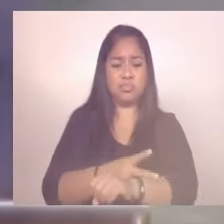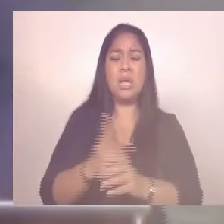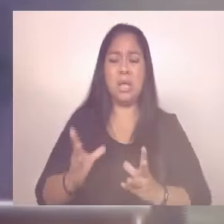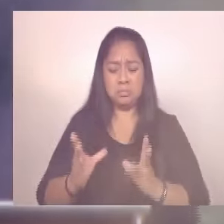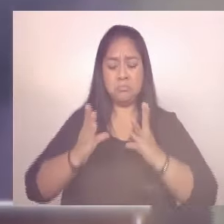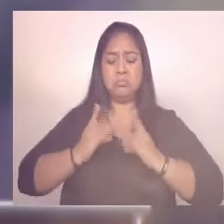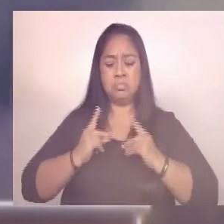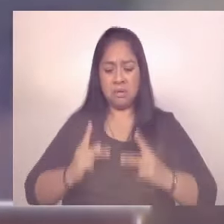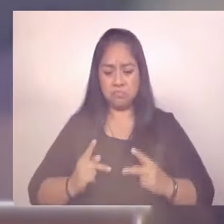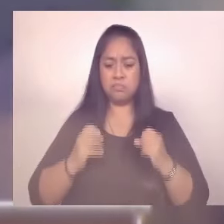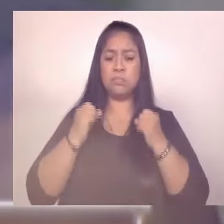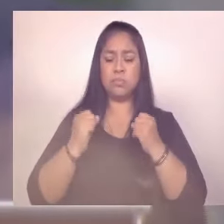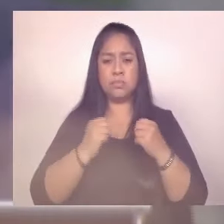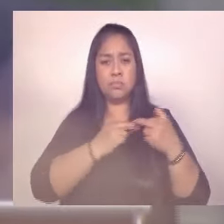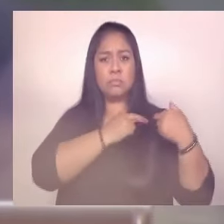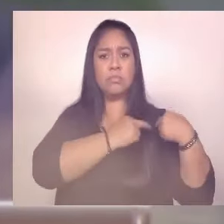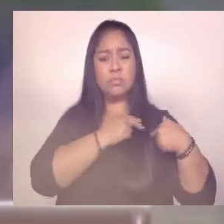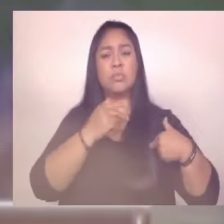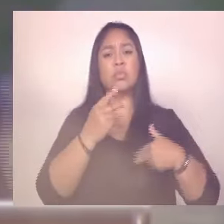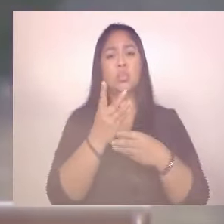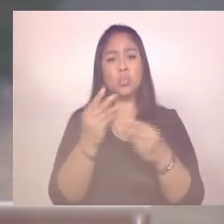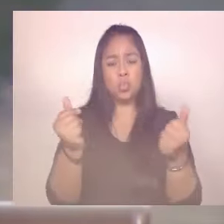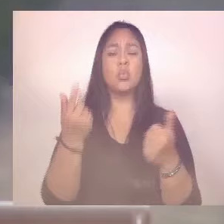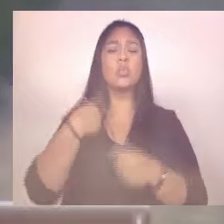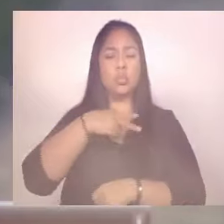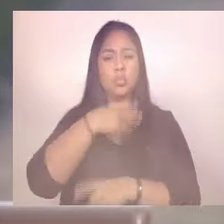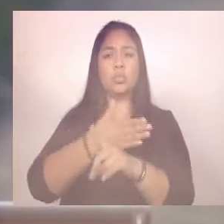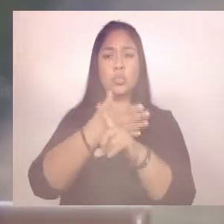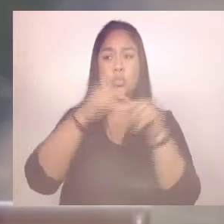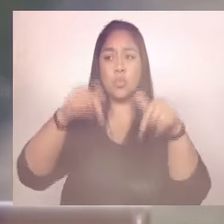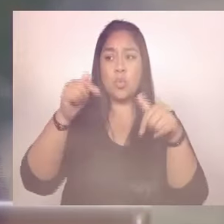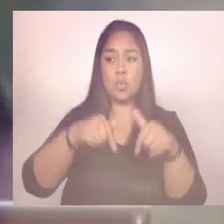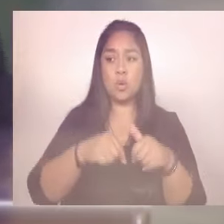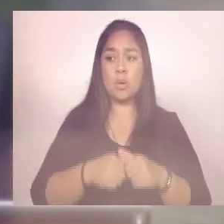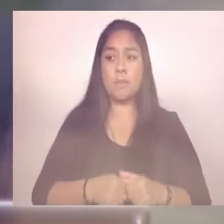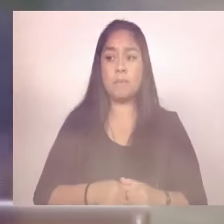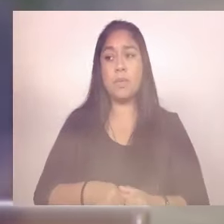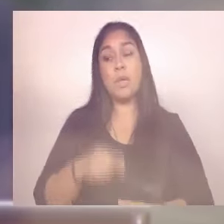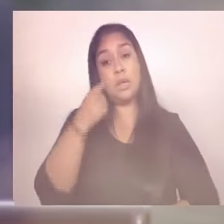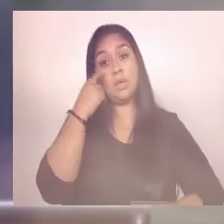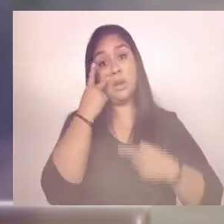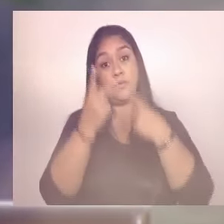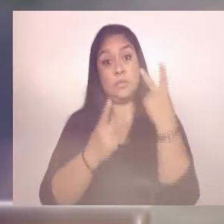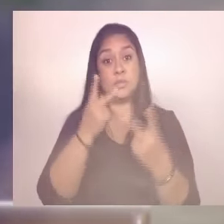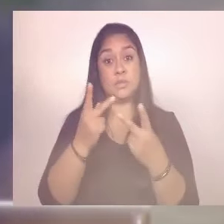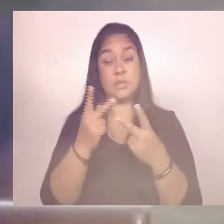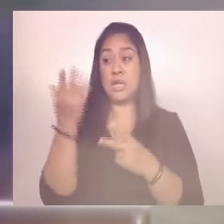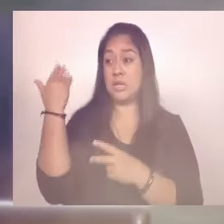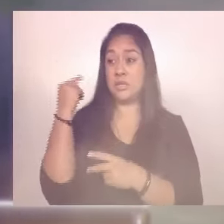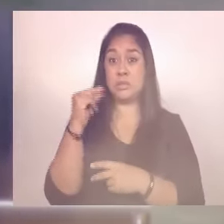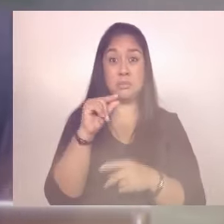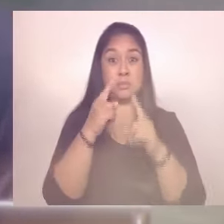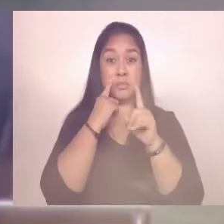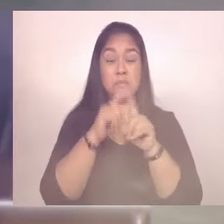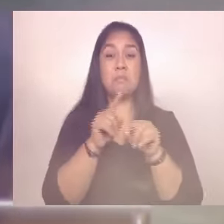con valentía la responsabilidad de resolver nuestros problemas actuales. La visita